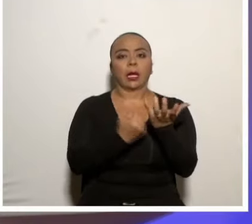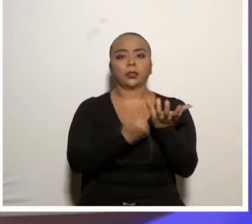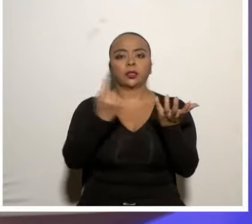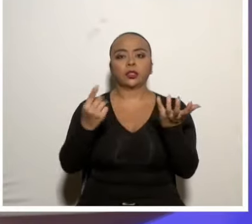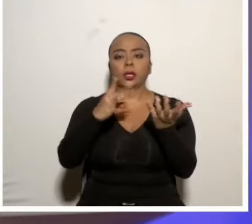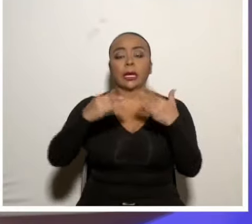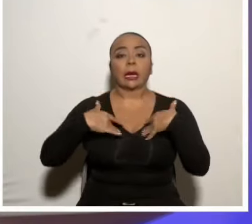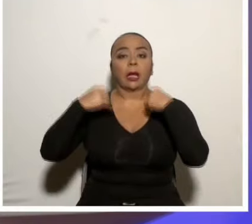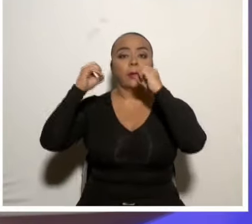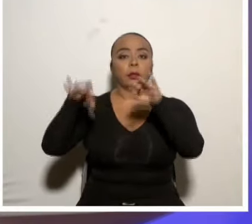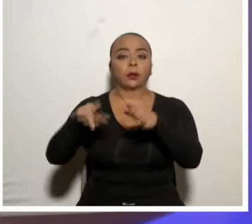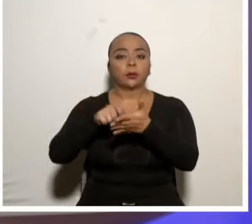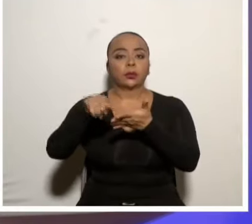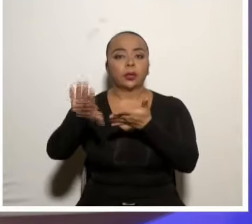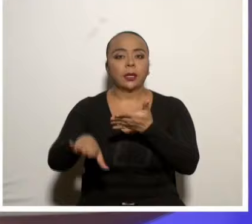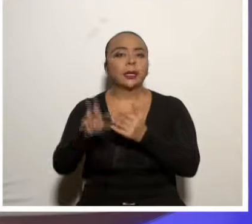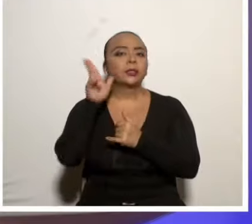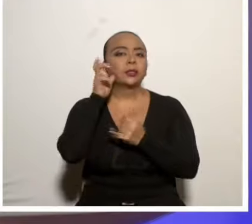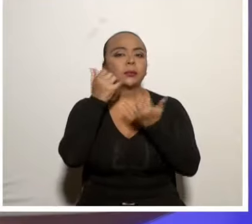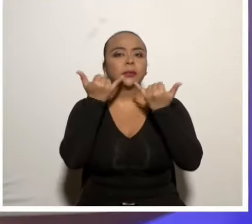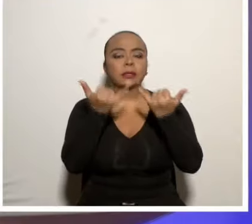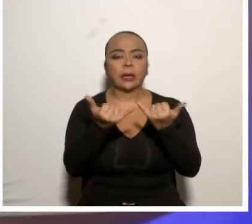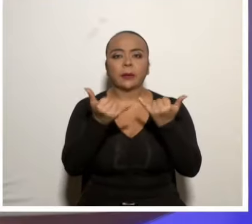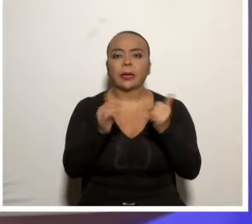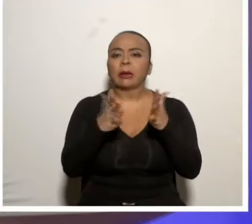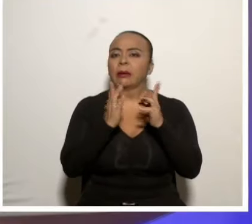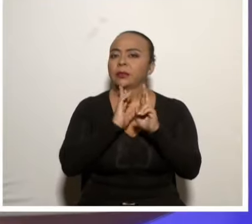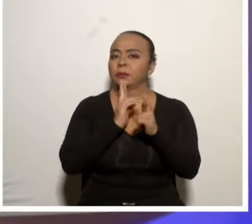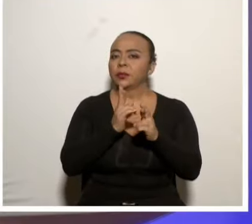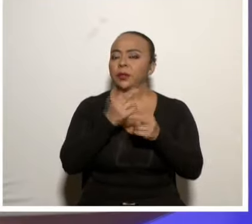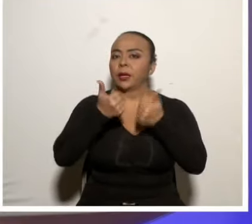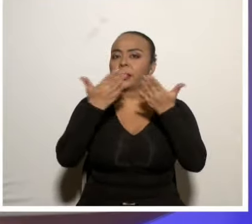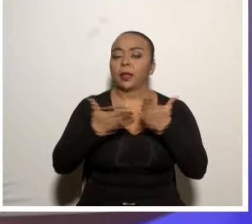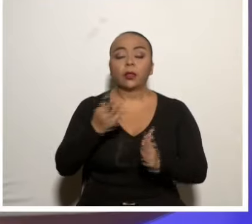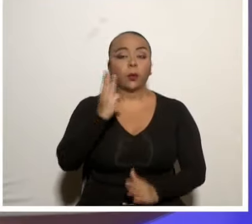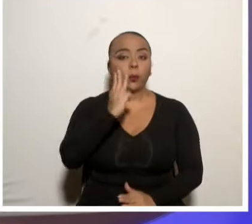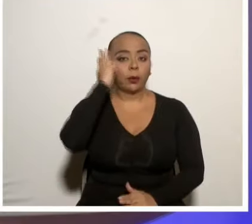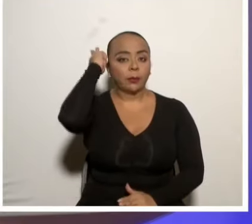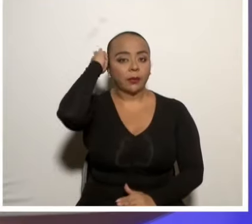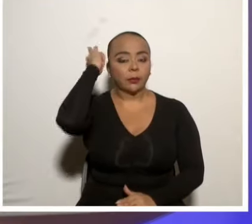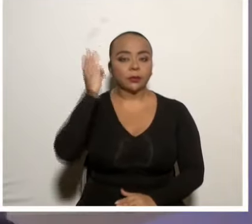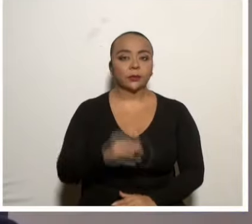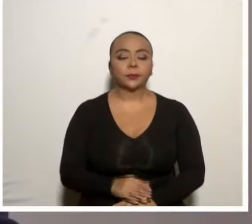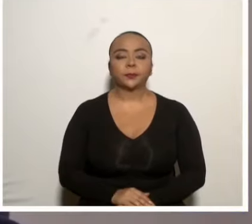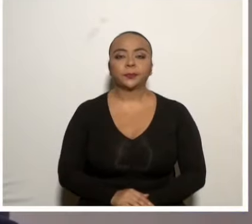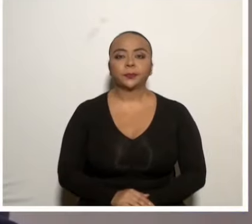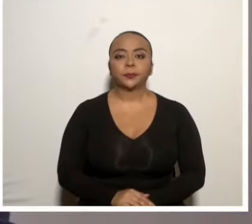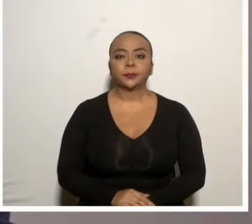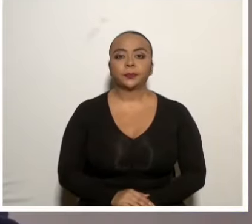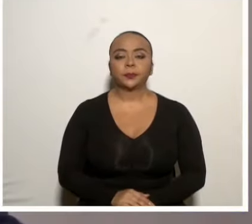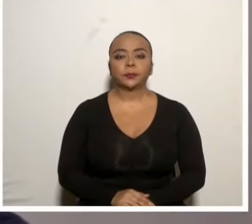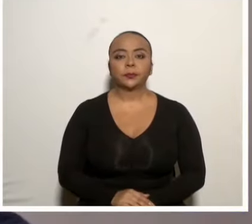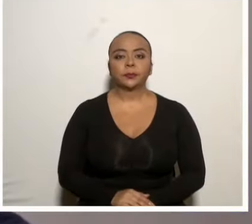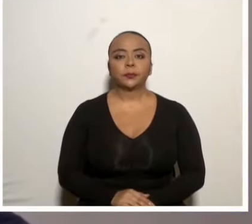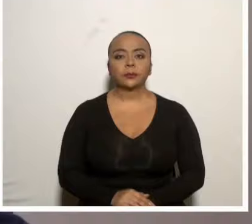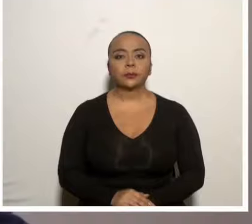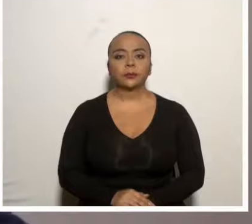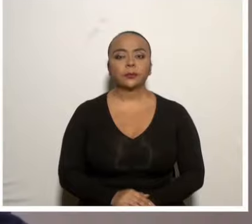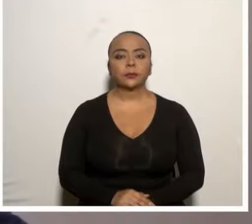y el abandono escolar? Escuchamos ahora qué contestó el candidato Welmer Ramos. Una de las